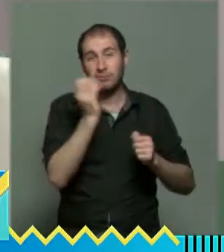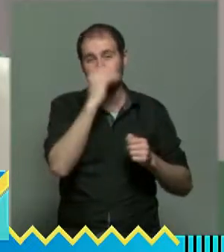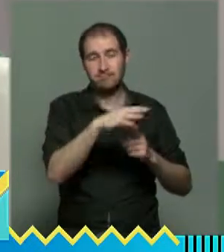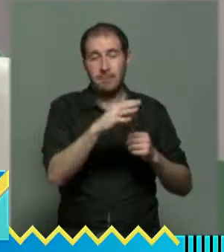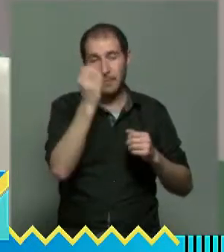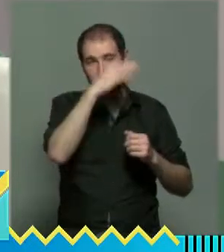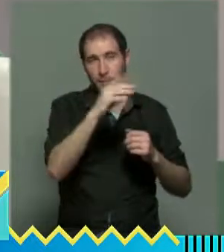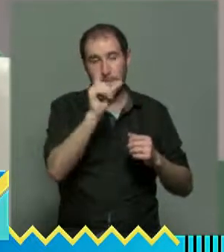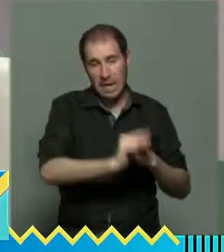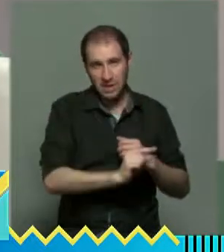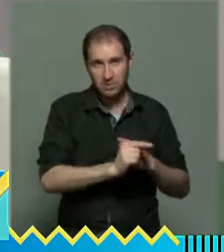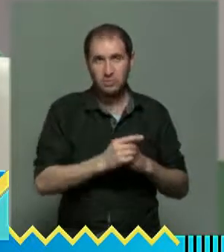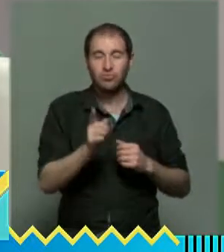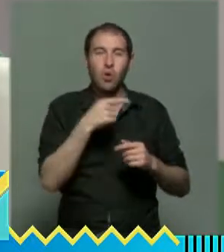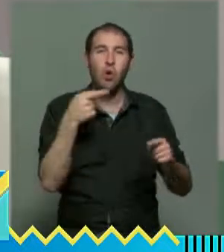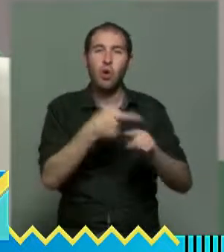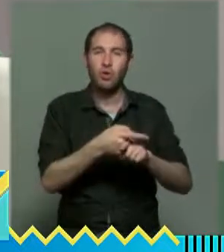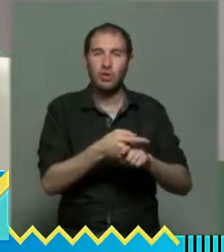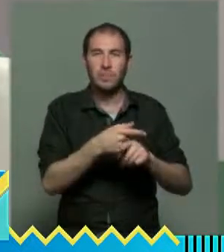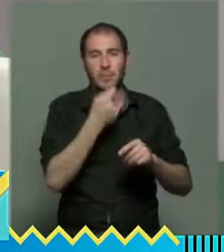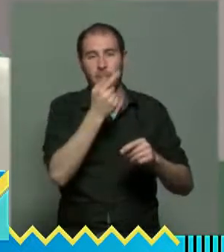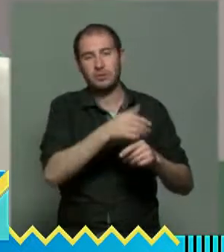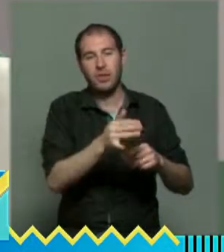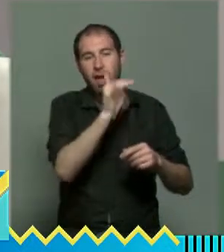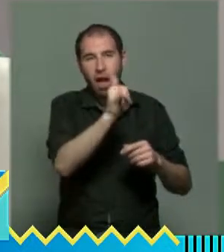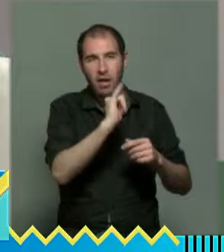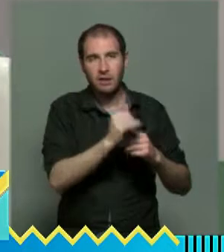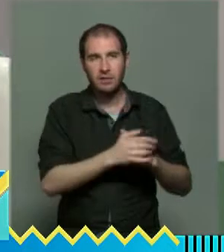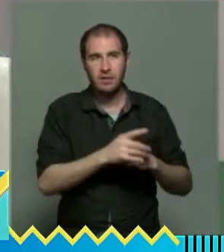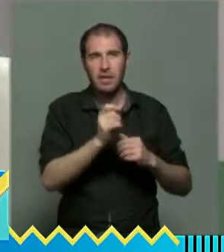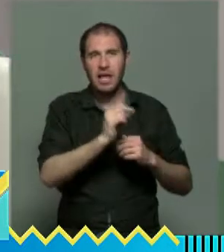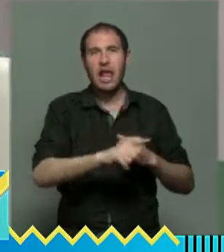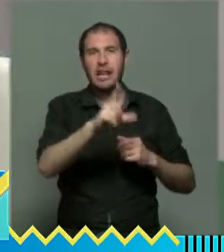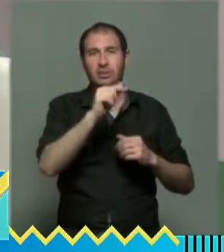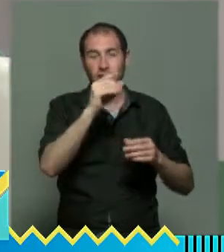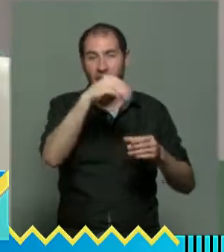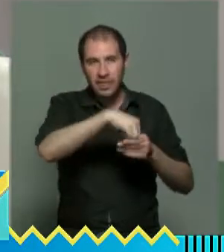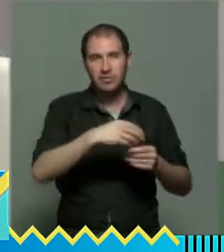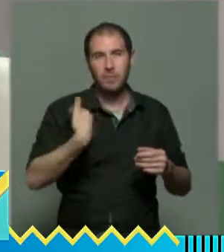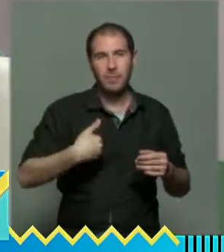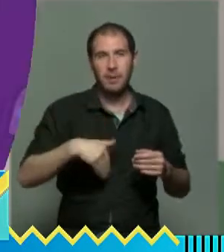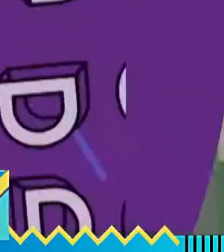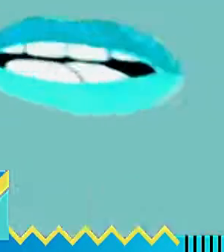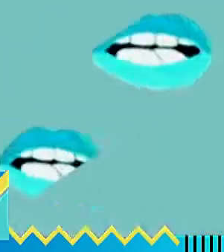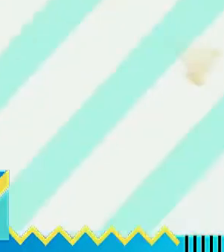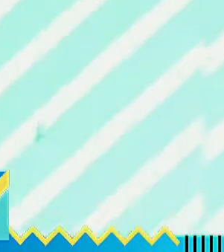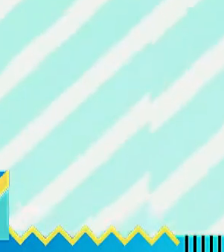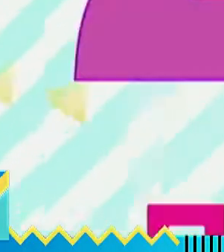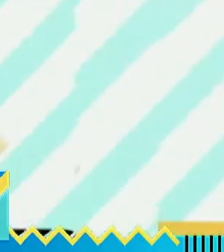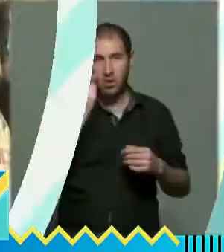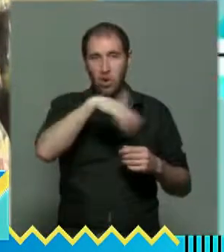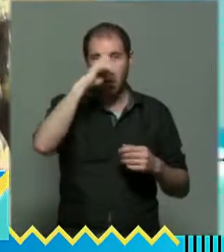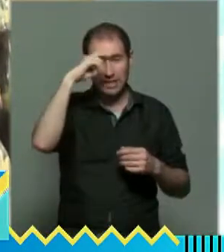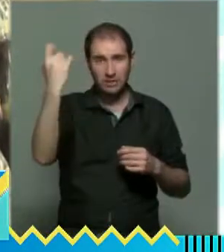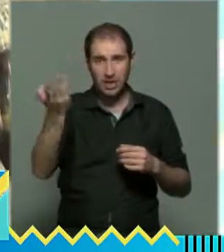sea que todo lo que atente contra tener una cantidad de gente que toma litros, una cantidad de litros en el mercado interno o en el externo, a la larga, ¿qué es lo que hace?